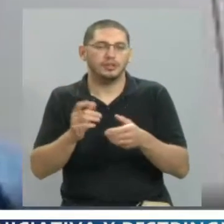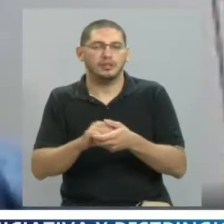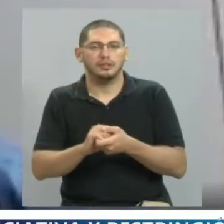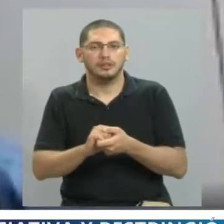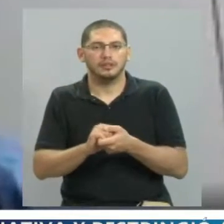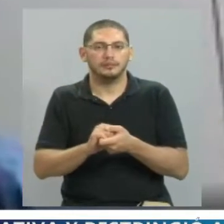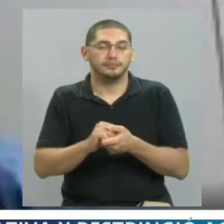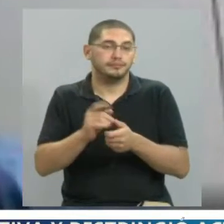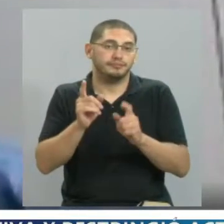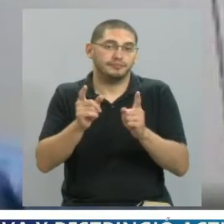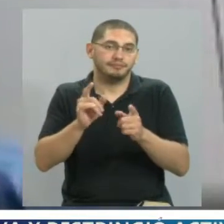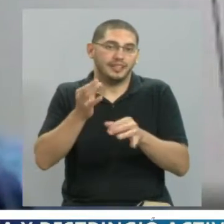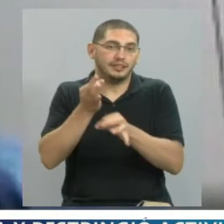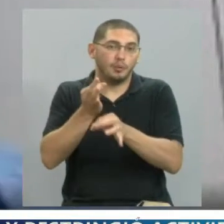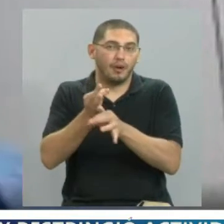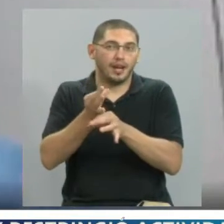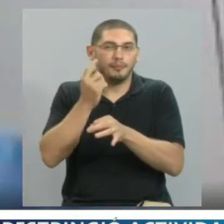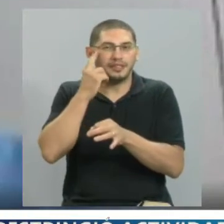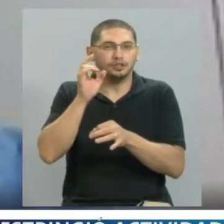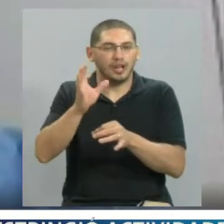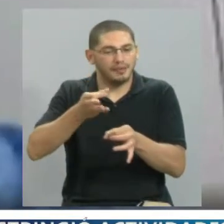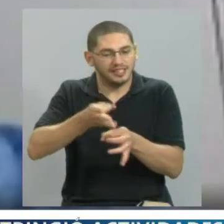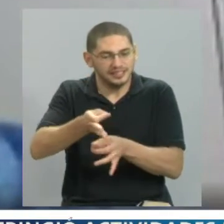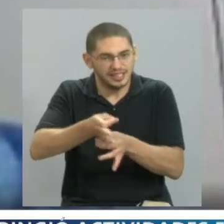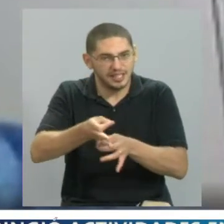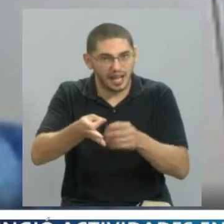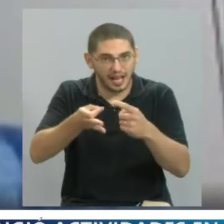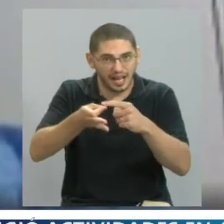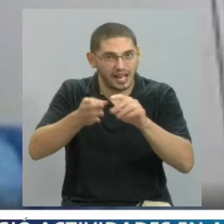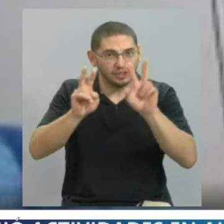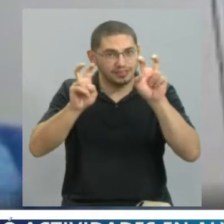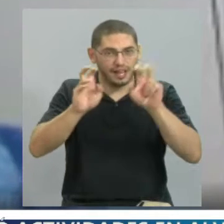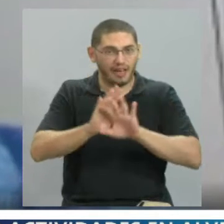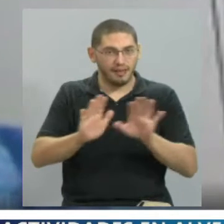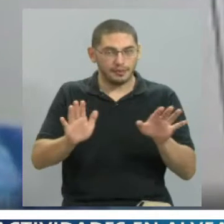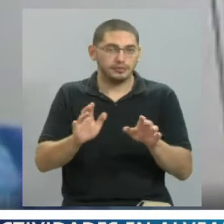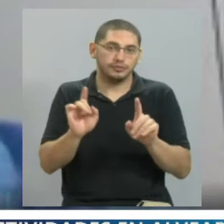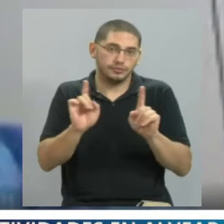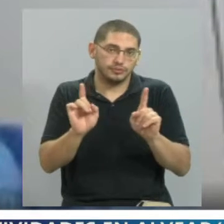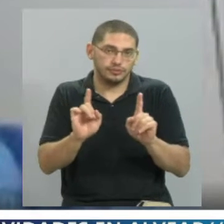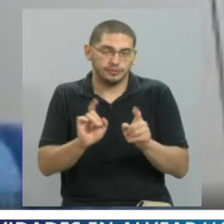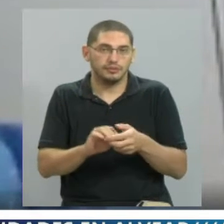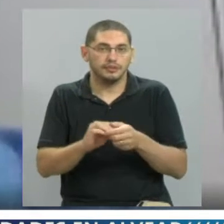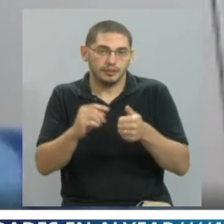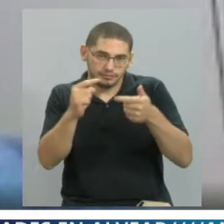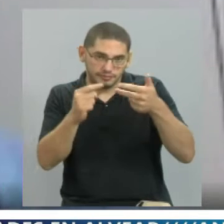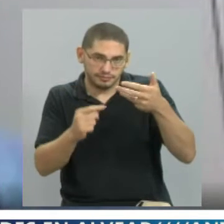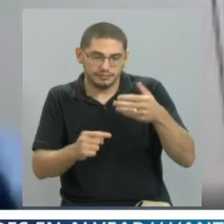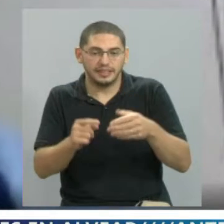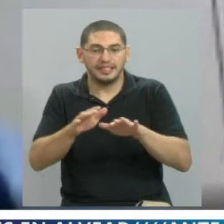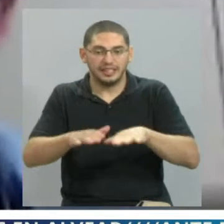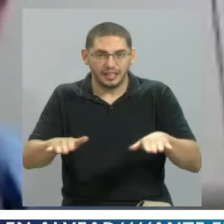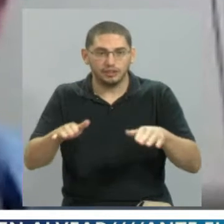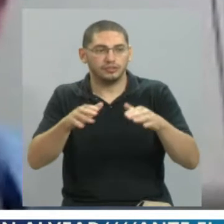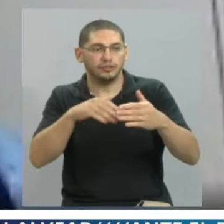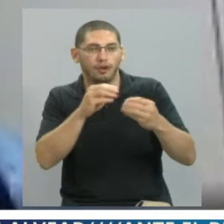la escuela es mucho más que alfabetización, la escuela es mucho más que educación, sobre todo es el ámbito de desarrollo social natural